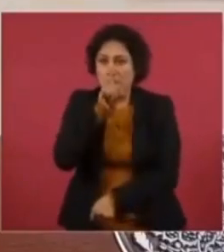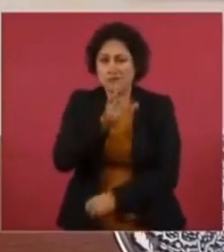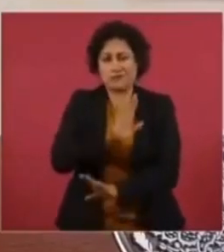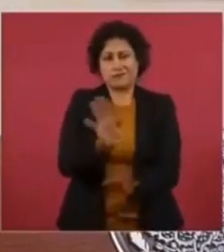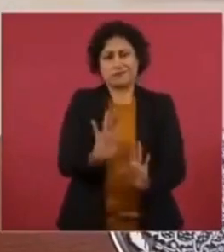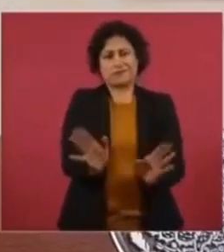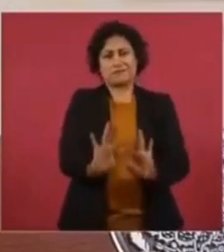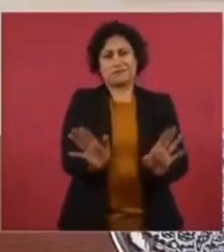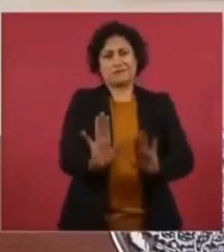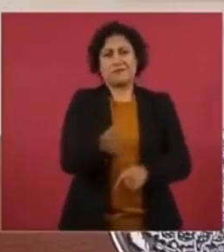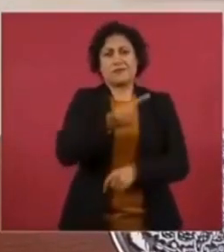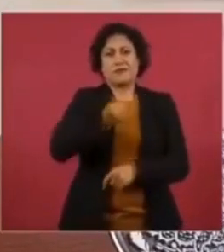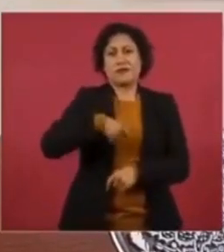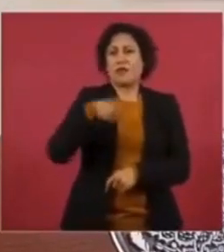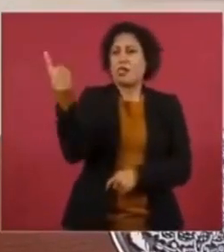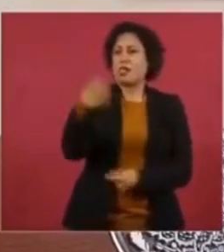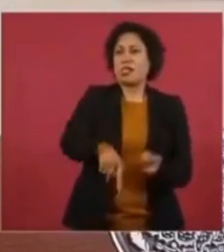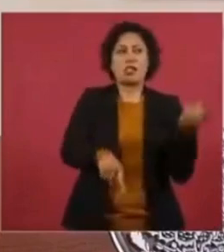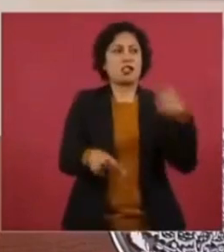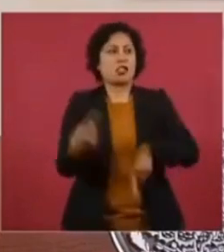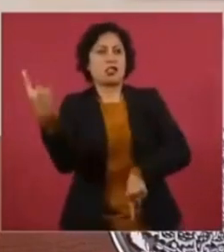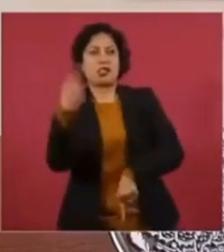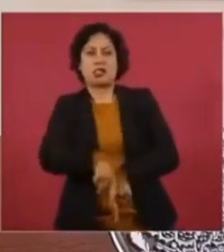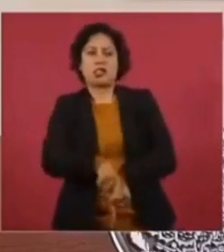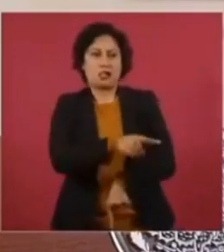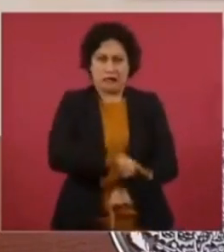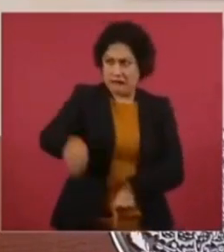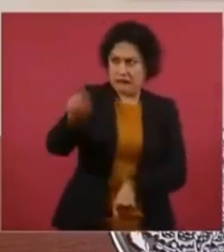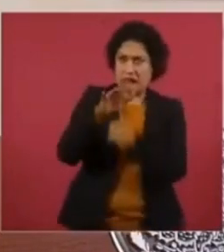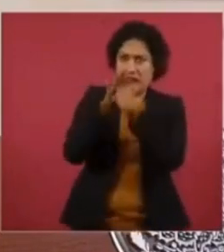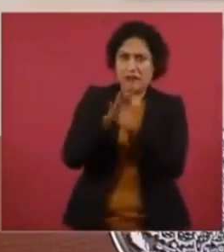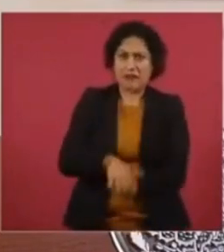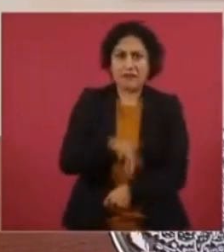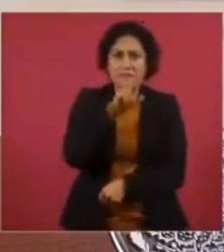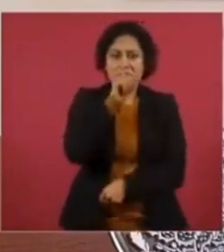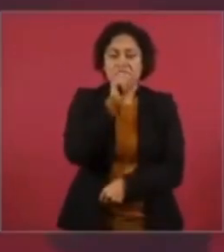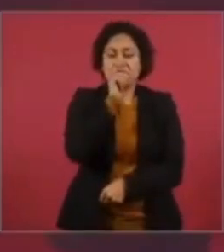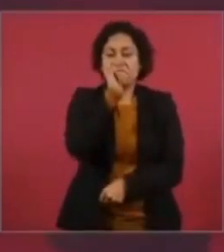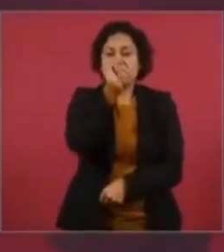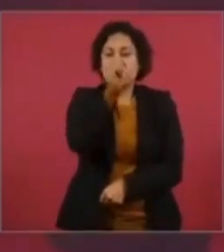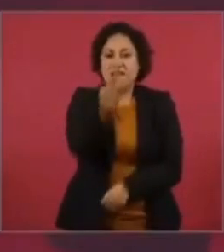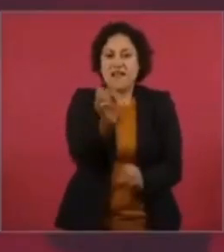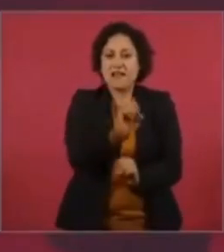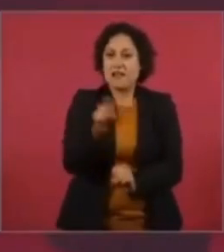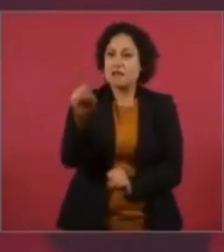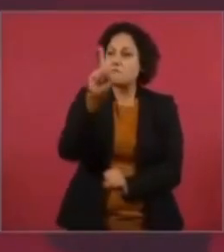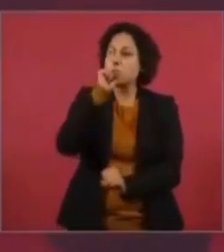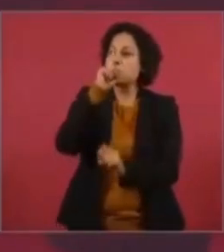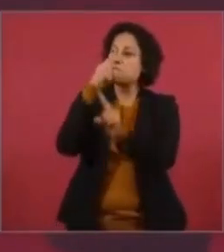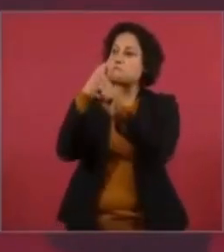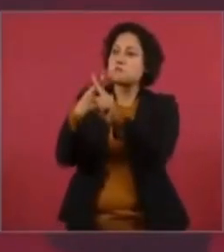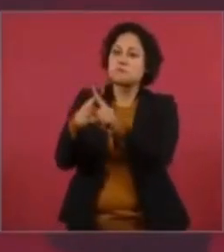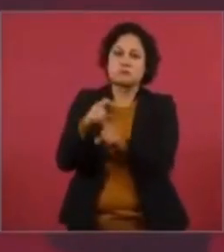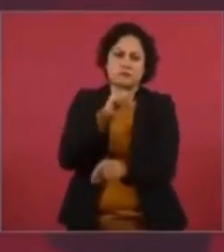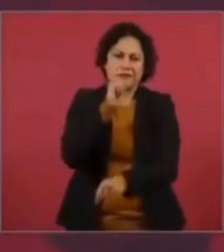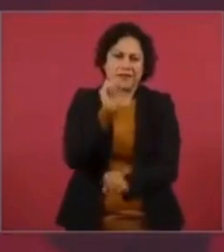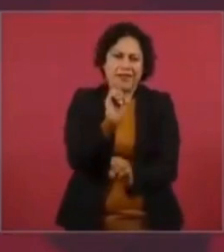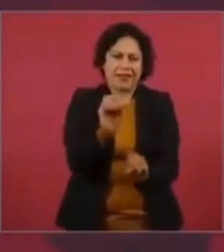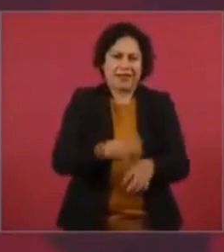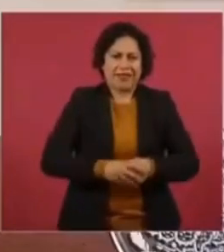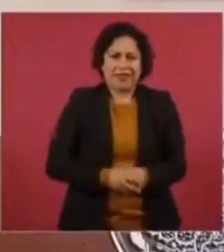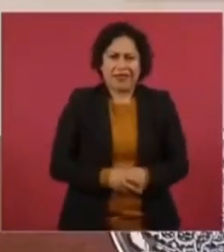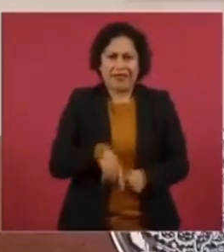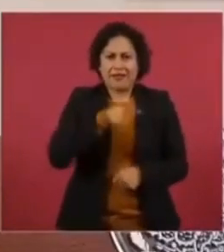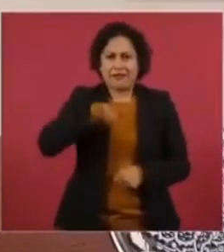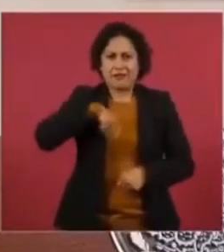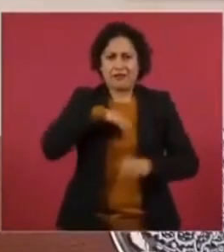no mandamos a reprimir a nadie, no censuramos a nadie, no espiamos